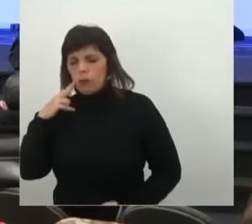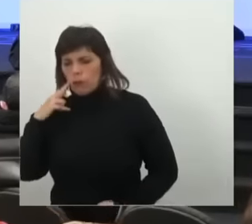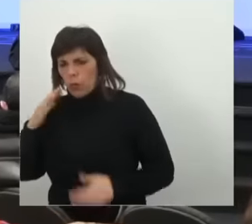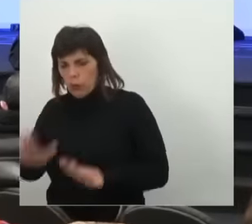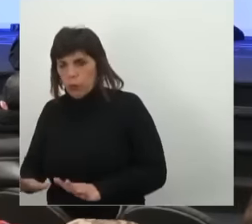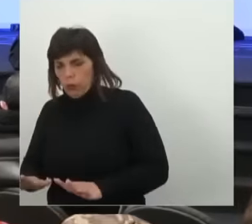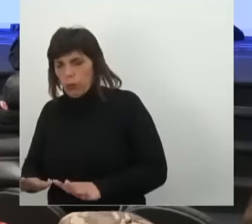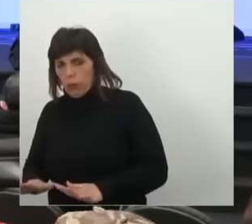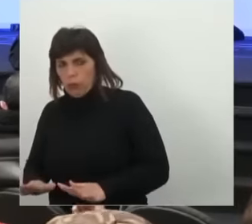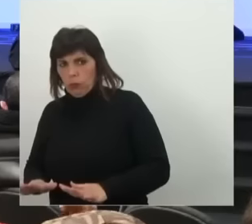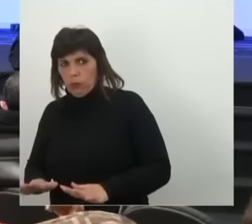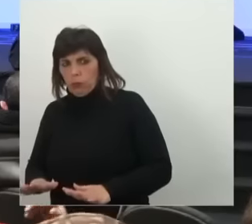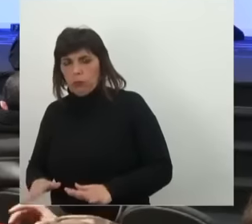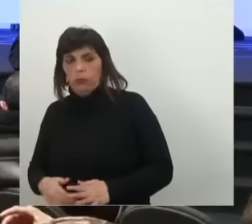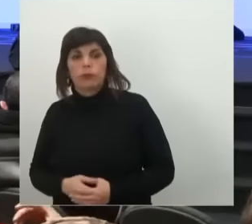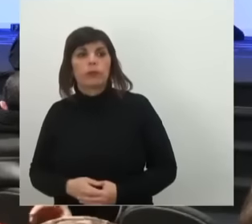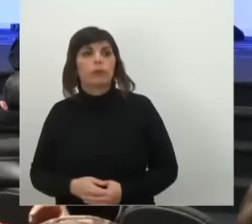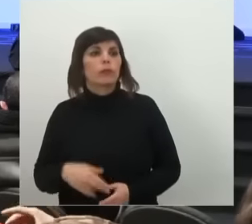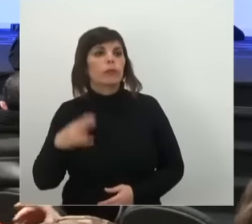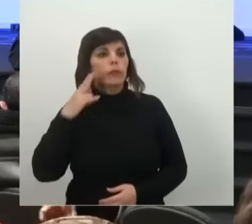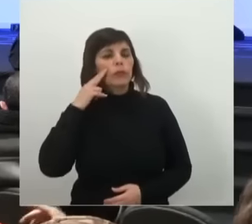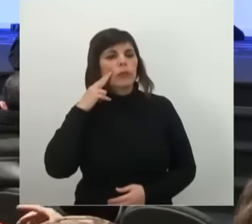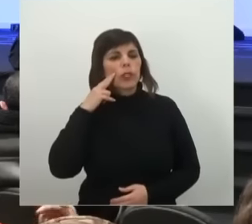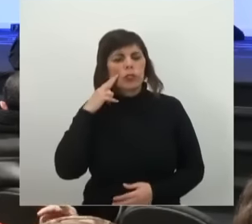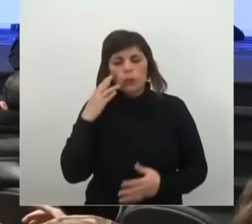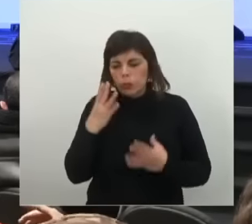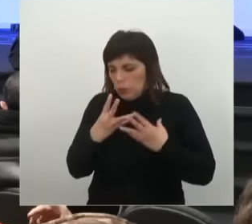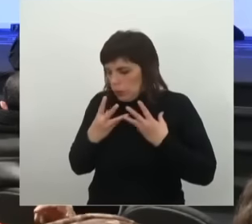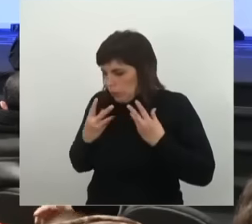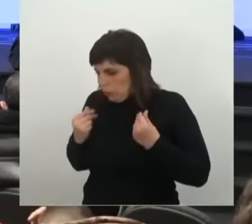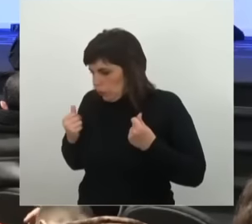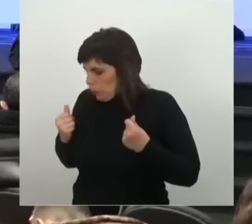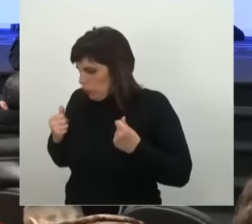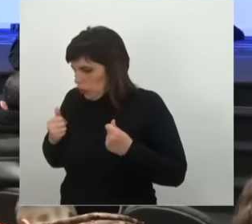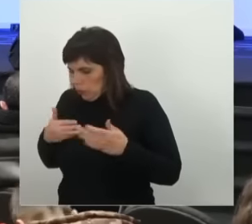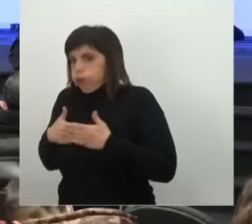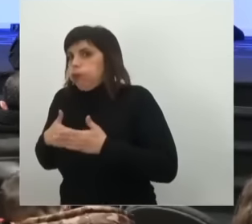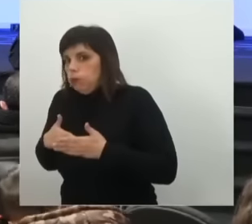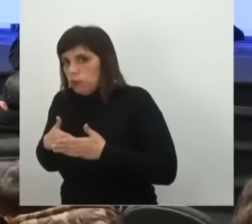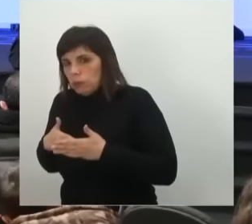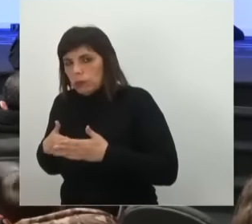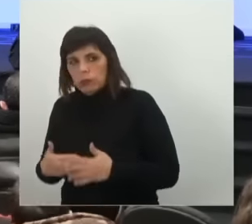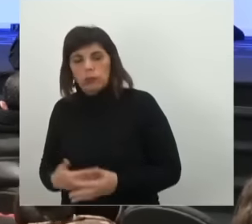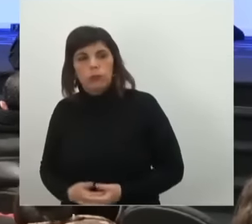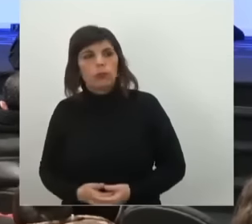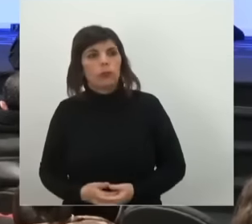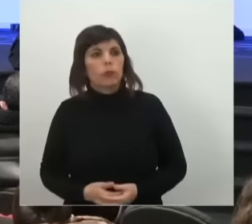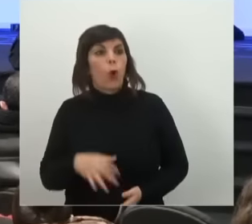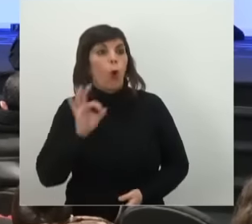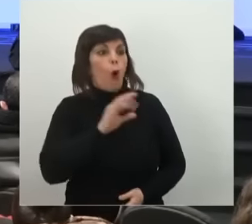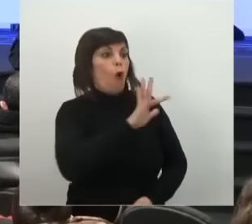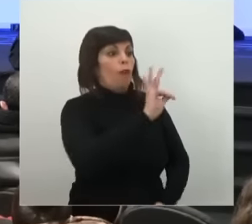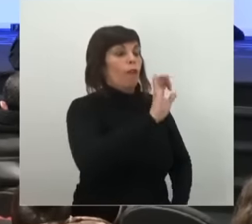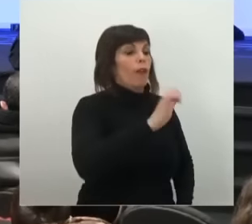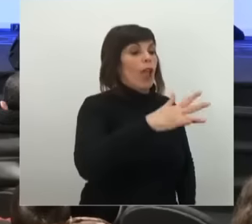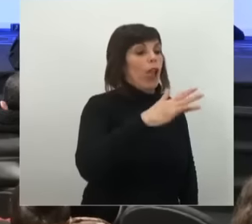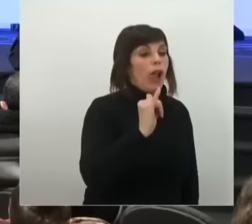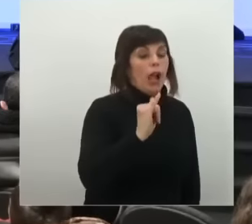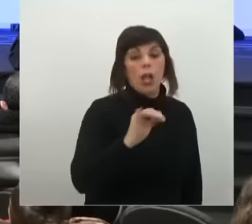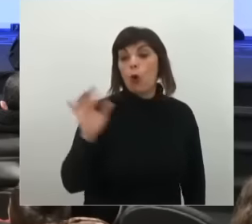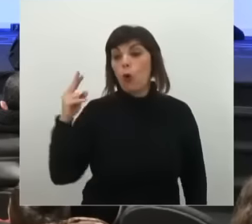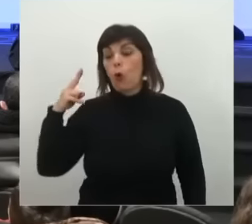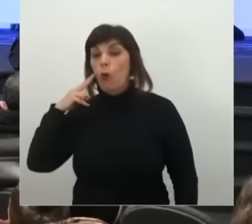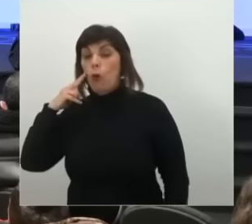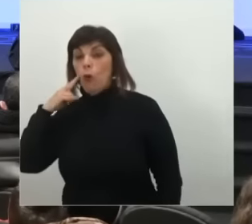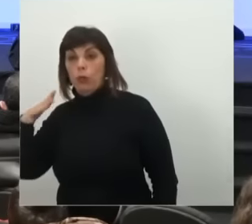paraliza el miedo te consume te bloquea y mira o tienes fe o tienes